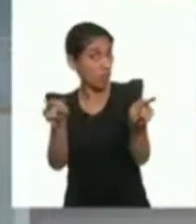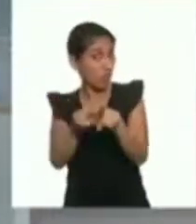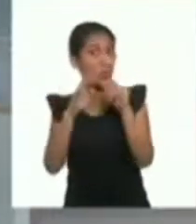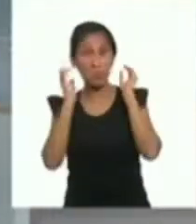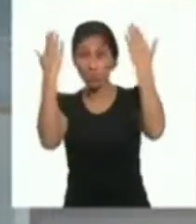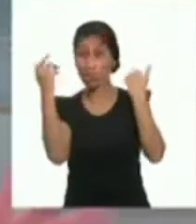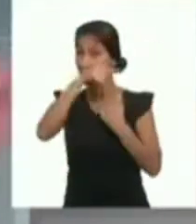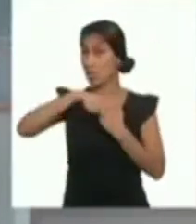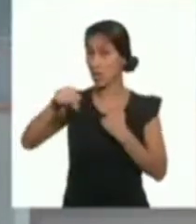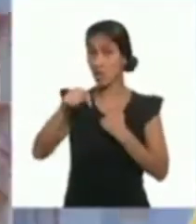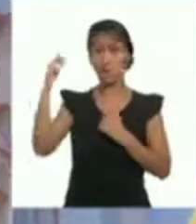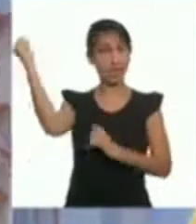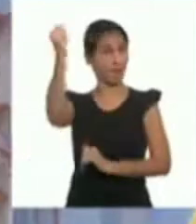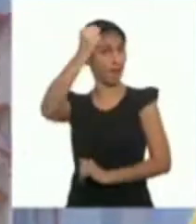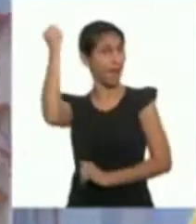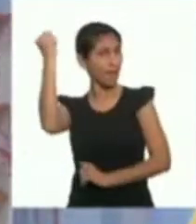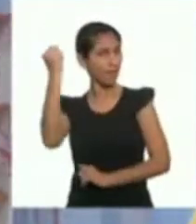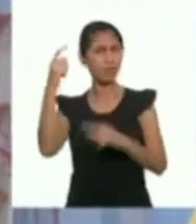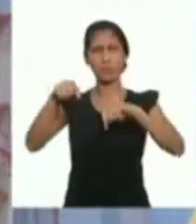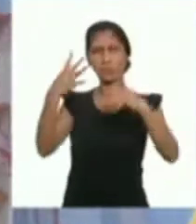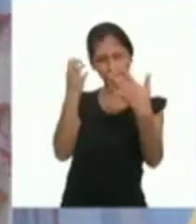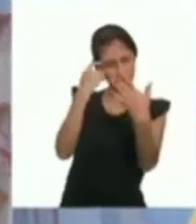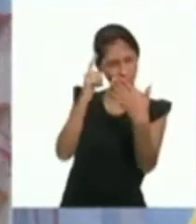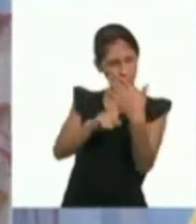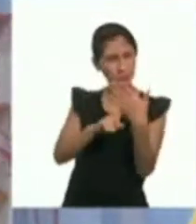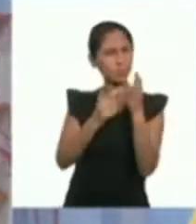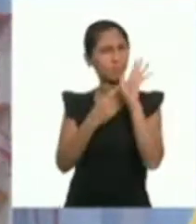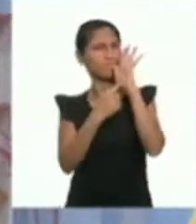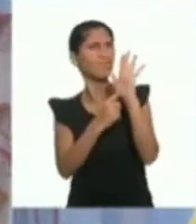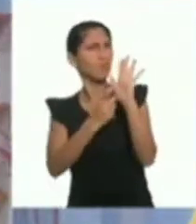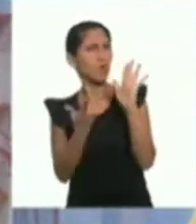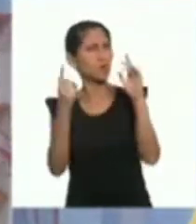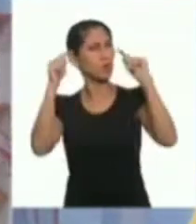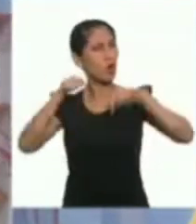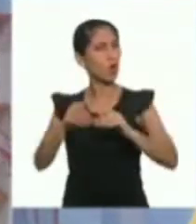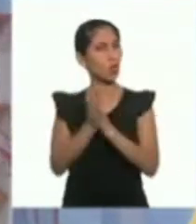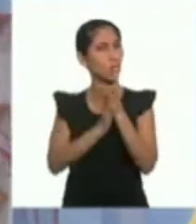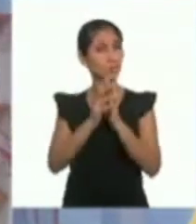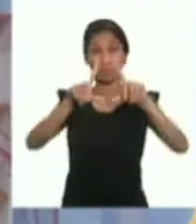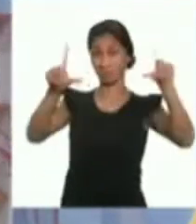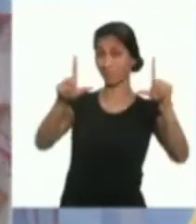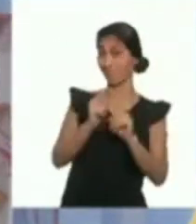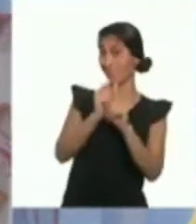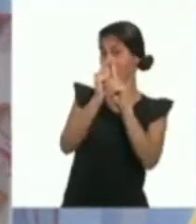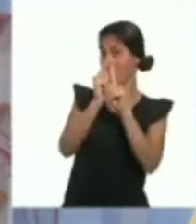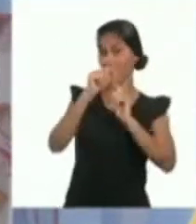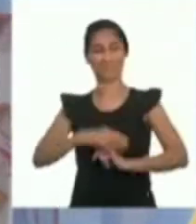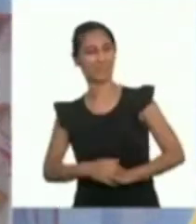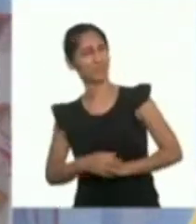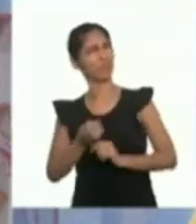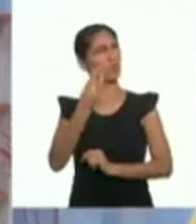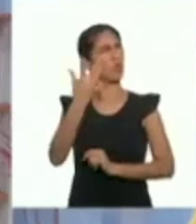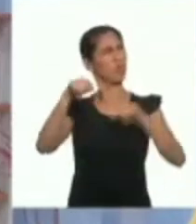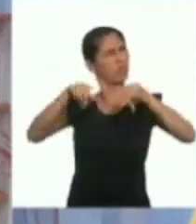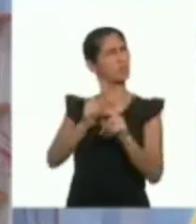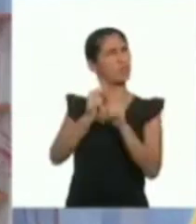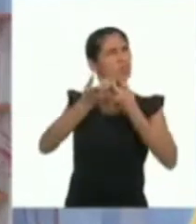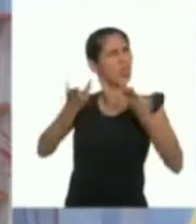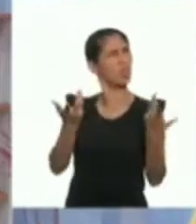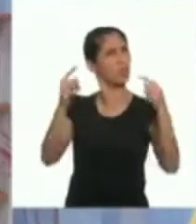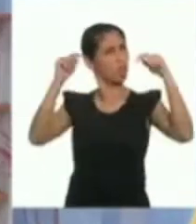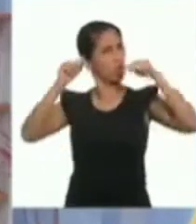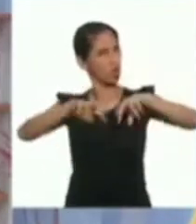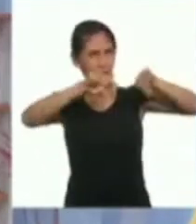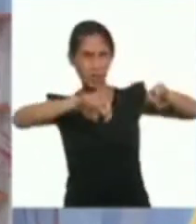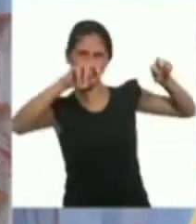heroínas también? Quiero desarrollar un proyecto que visibilice su trabajo. Hoy será un programa muy especial, Googleana. ¿Por qué, Andrea?